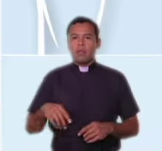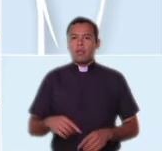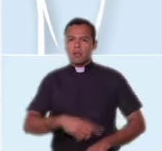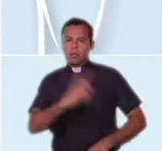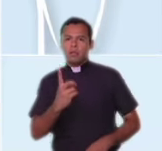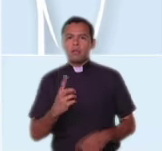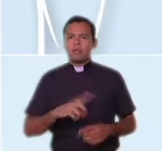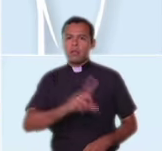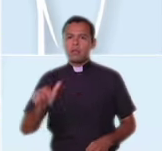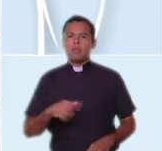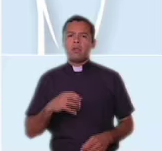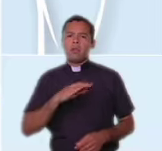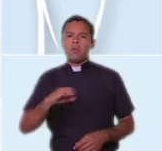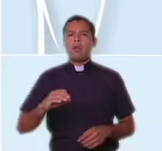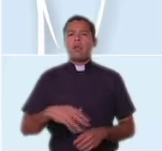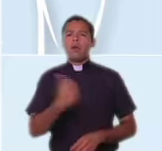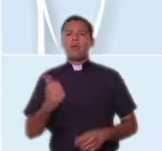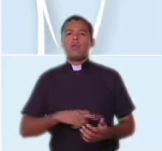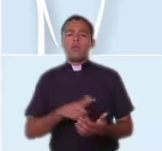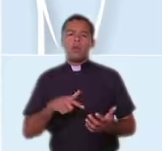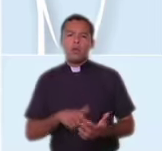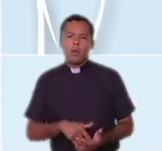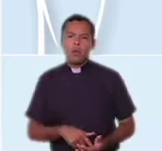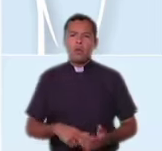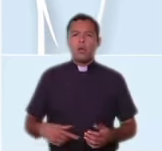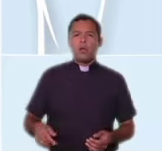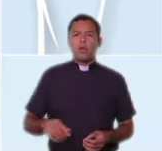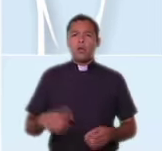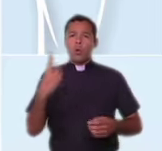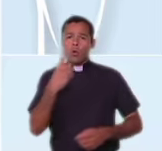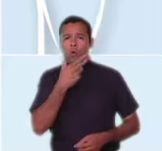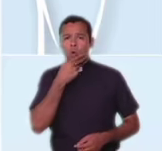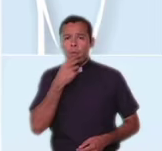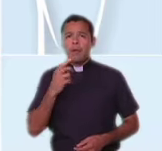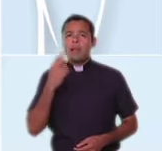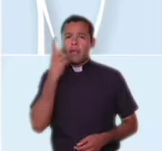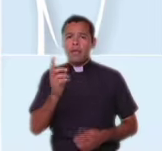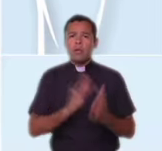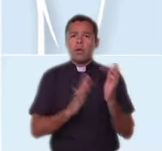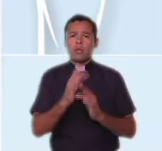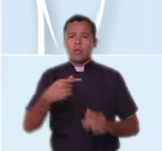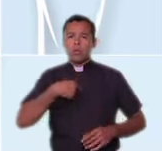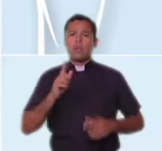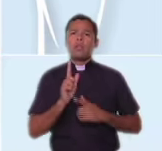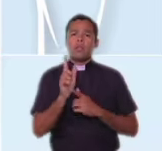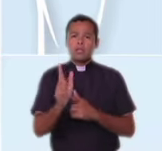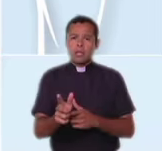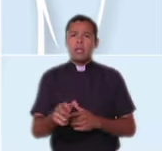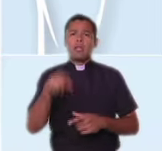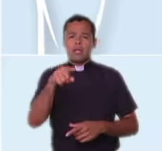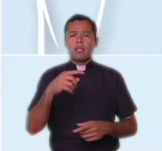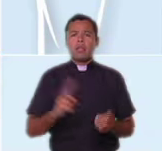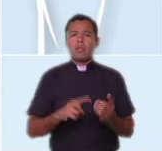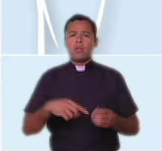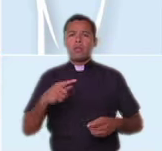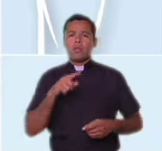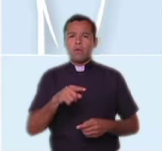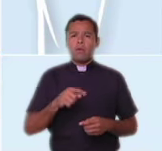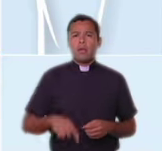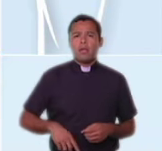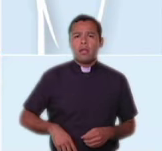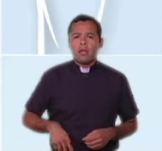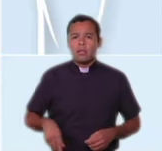Jesús, te seguiré a donde quiera que vayas. Jesús le respondió, las zorras tienen madrigueras y los pájaros nidos,